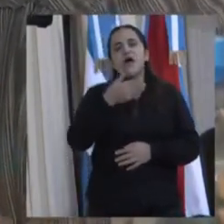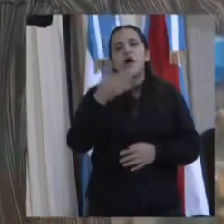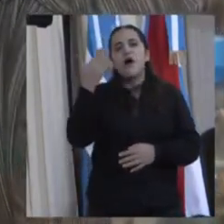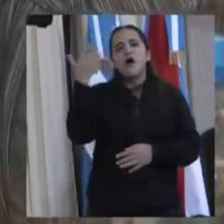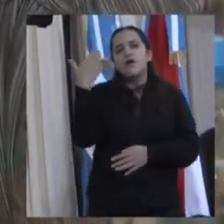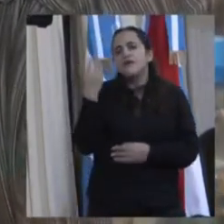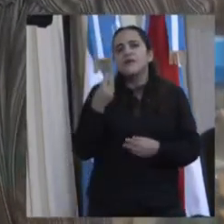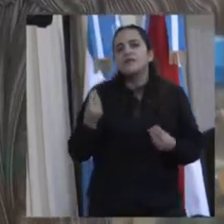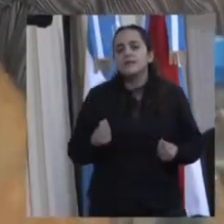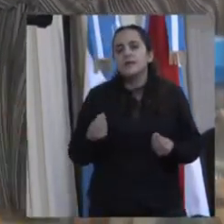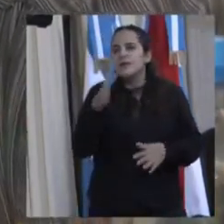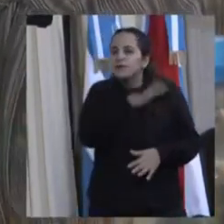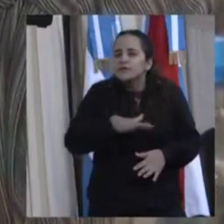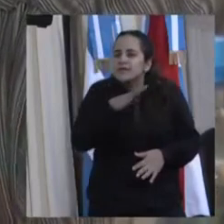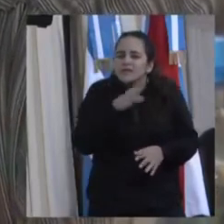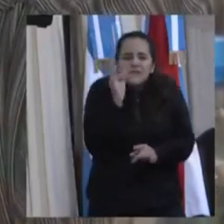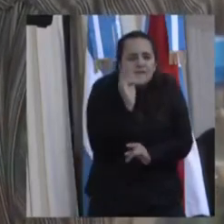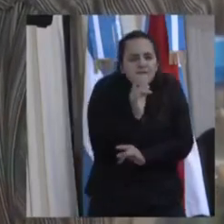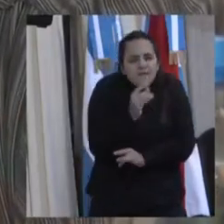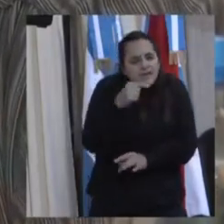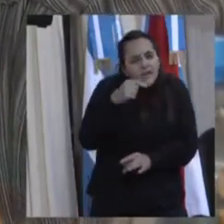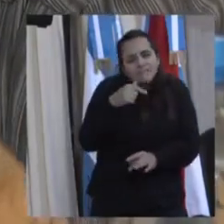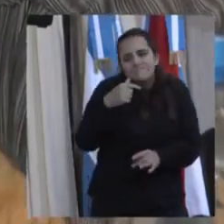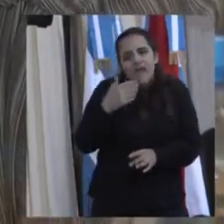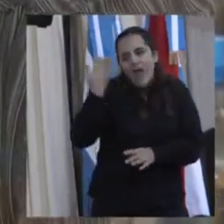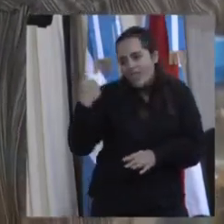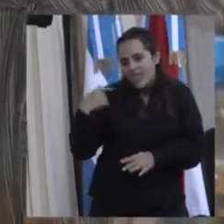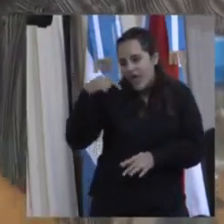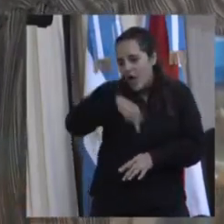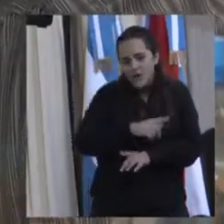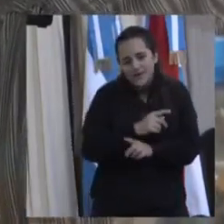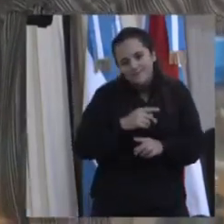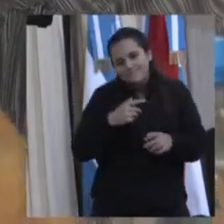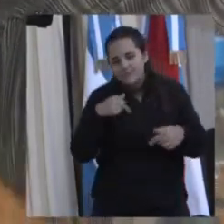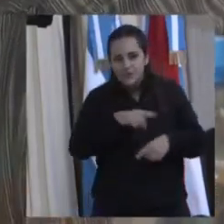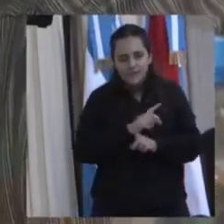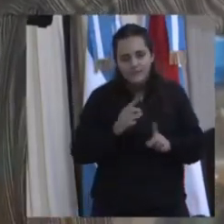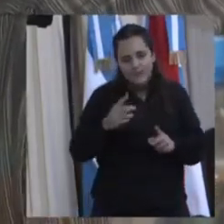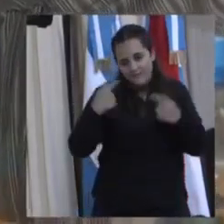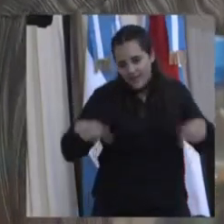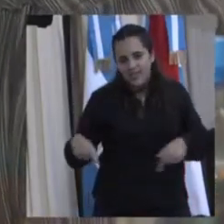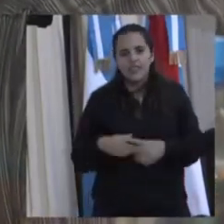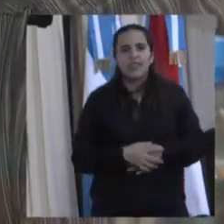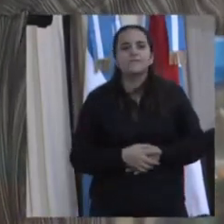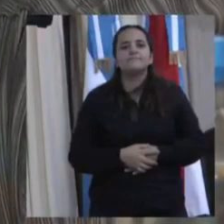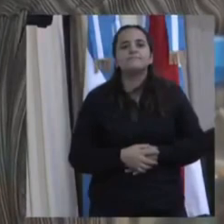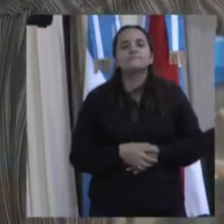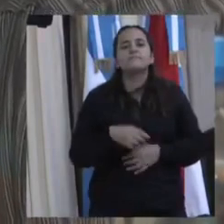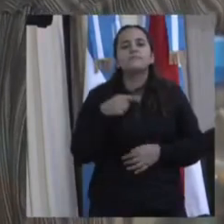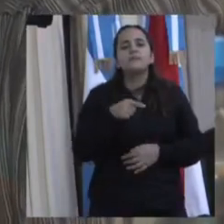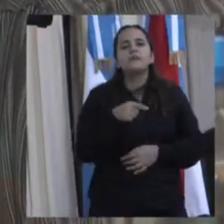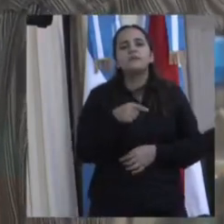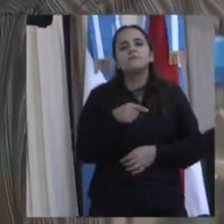contexto quizás más complicado que el actual, en el marco de las reformas neoliberales en los países centrales, los problemas de